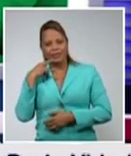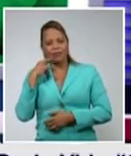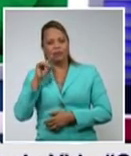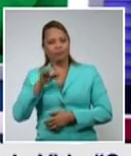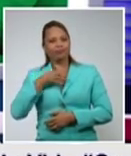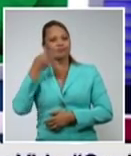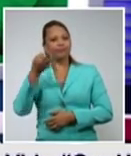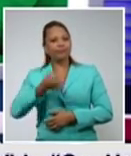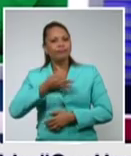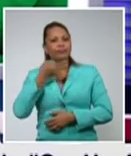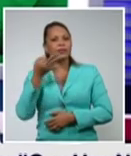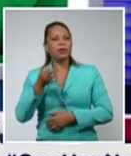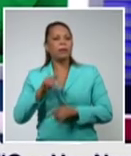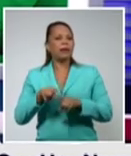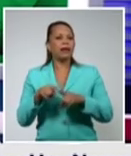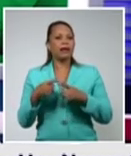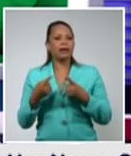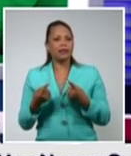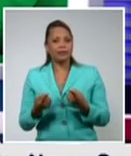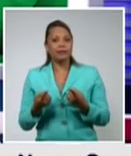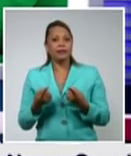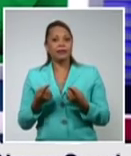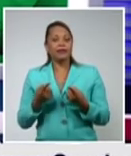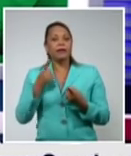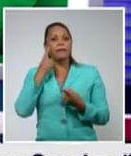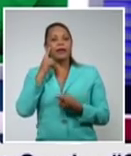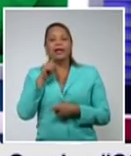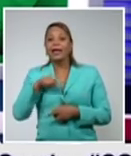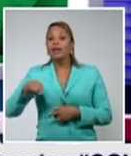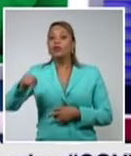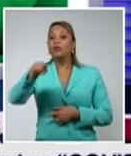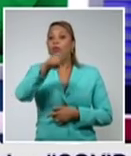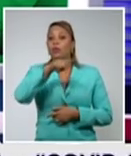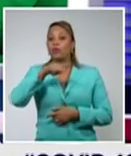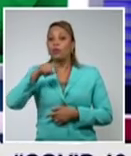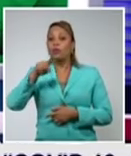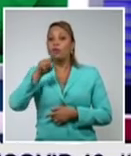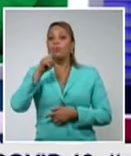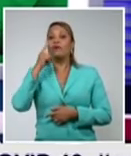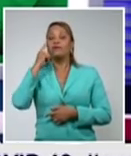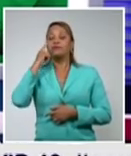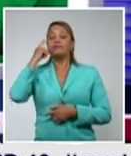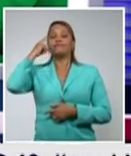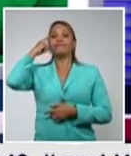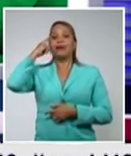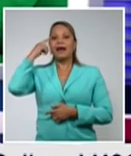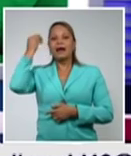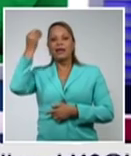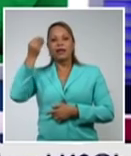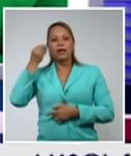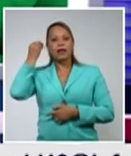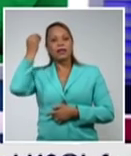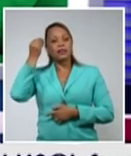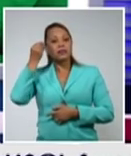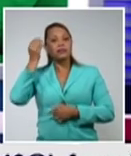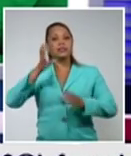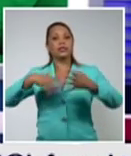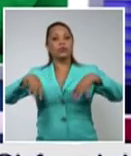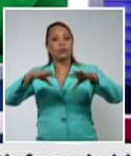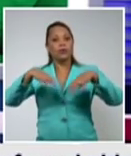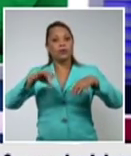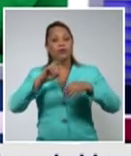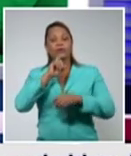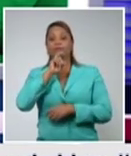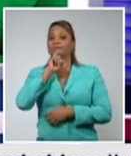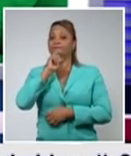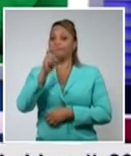para quizás llevarle a todo el mundo la reflexión de lo complejo de la situación epidemiológica